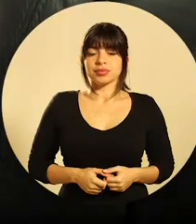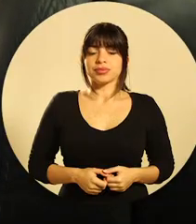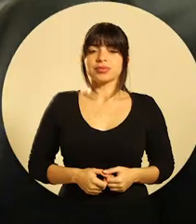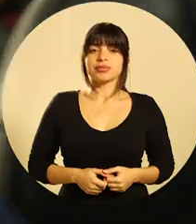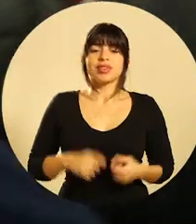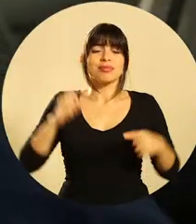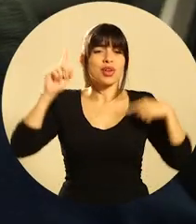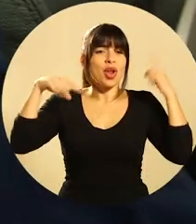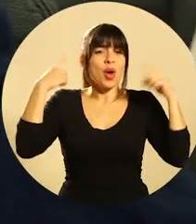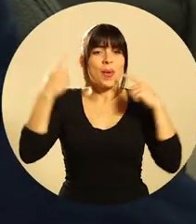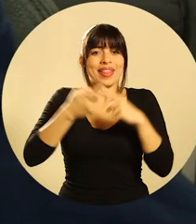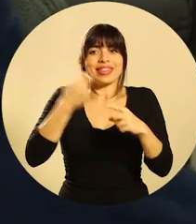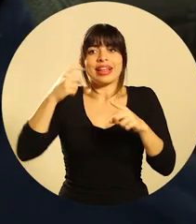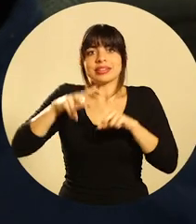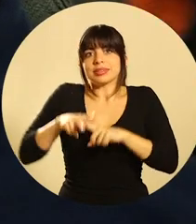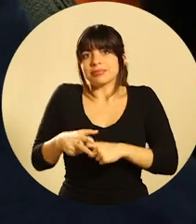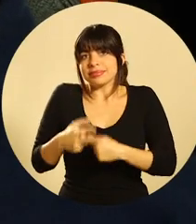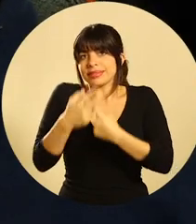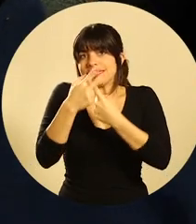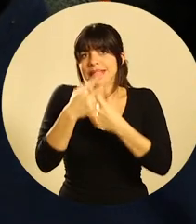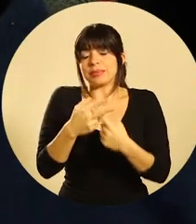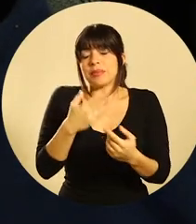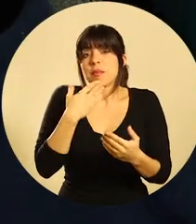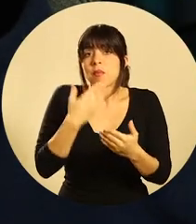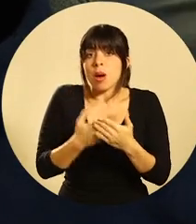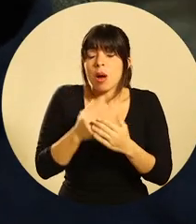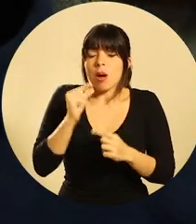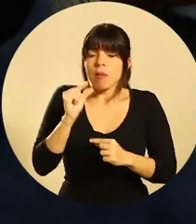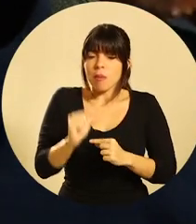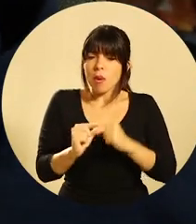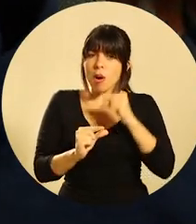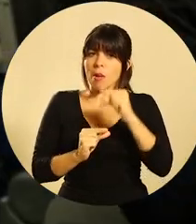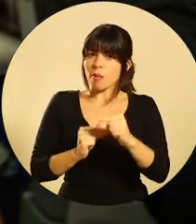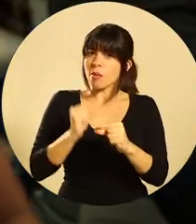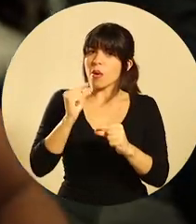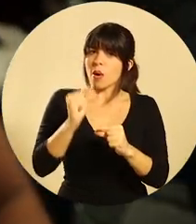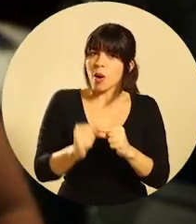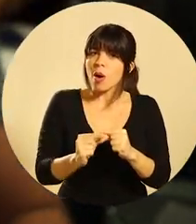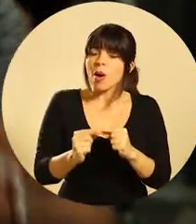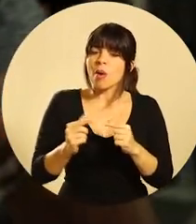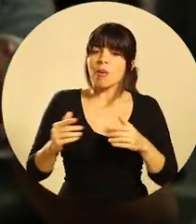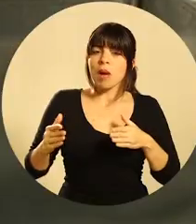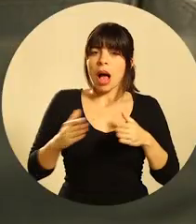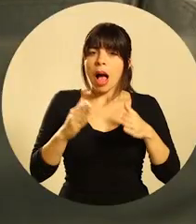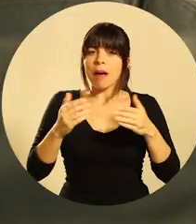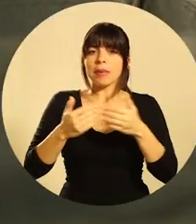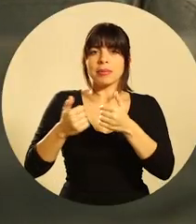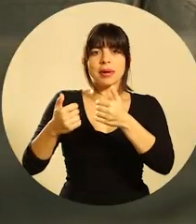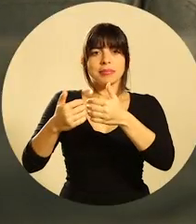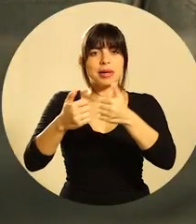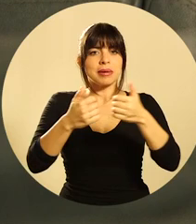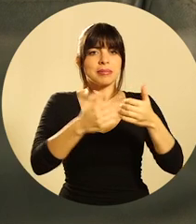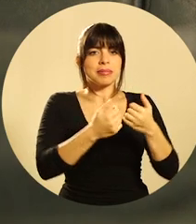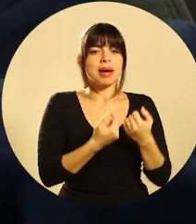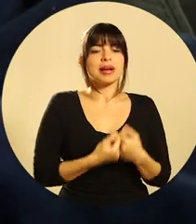Ha sido una locura desde el inicio. Y bueno, pues poco a poco los caminos se van